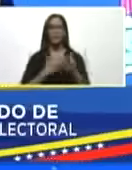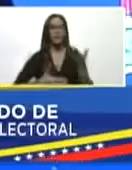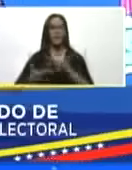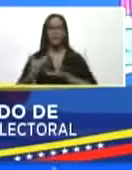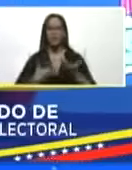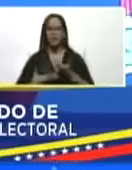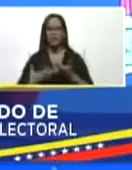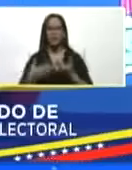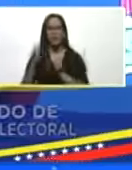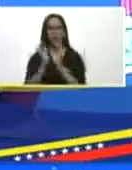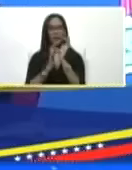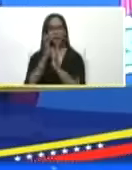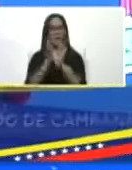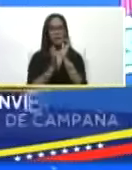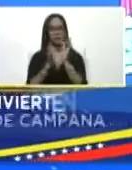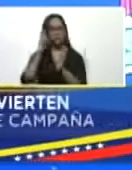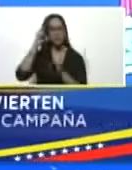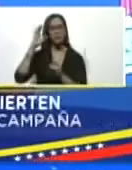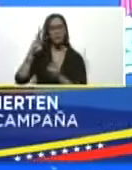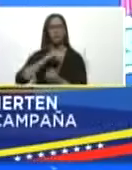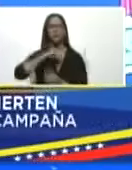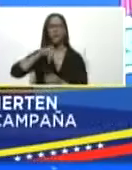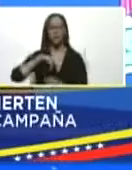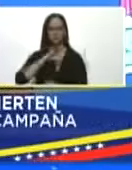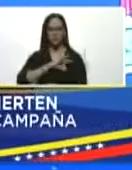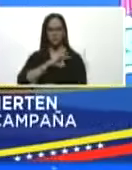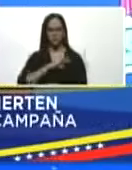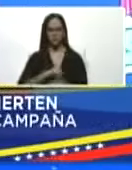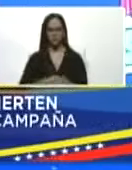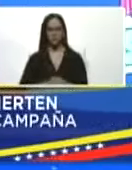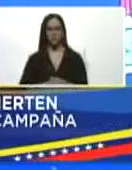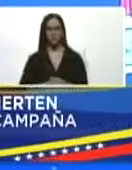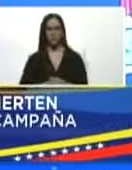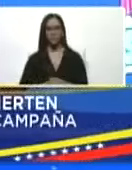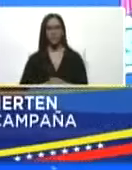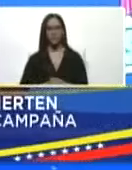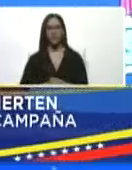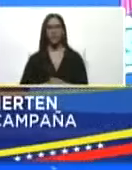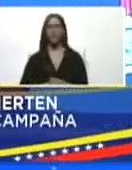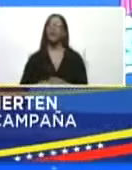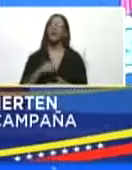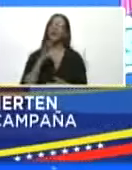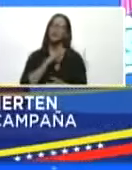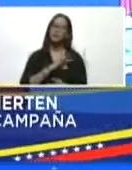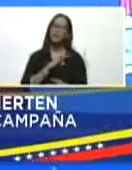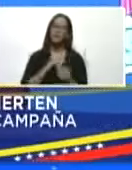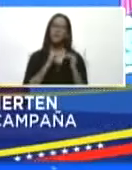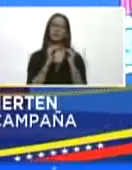En Cristo Redentor, nuestro Señor, la sociedad de los iguales,